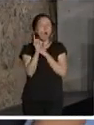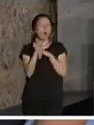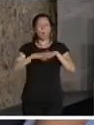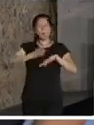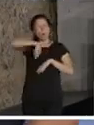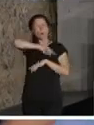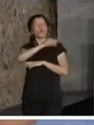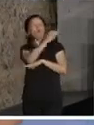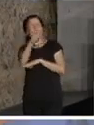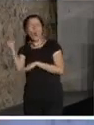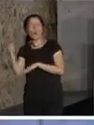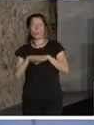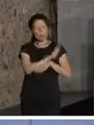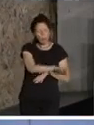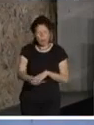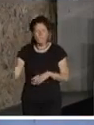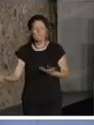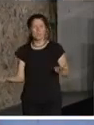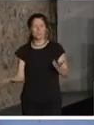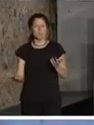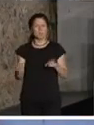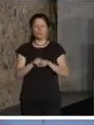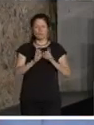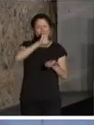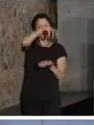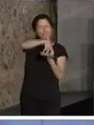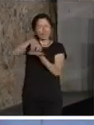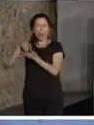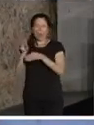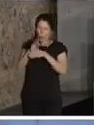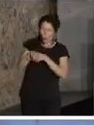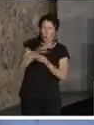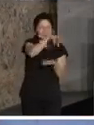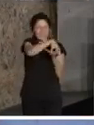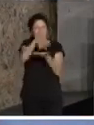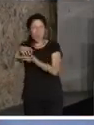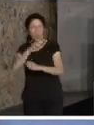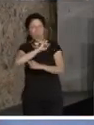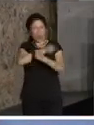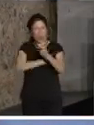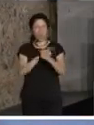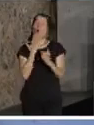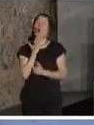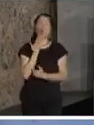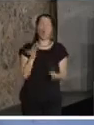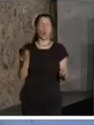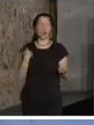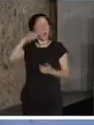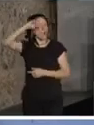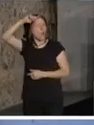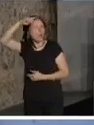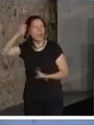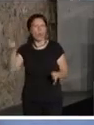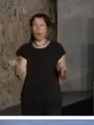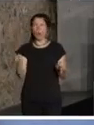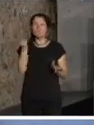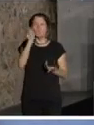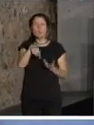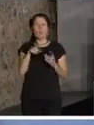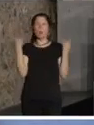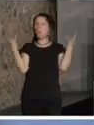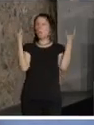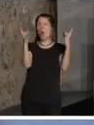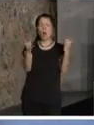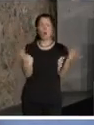nuestros jóvenes para la infancia que tengan instalaciones cuidadas instalaciones deportivas de ocio culturales que tengan